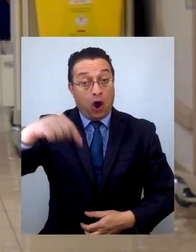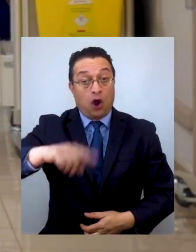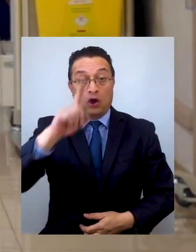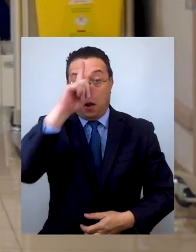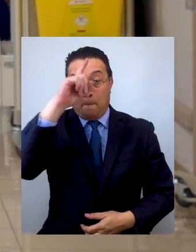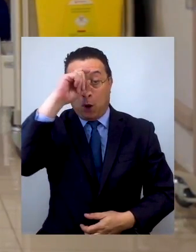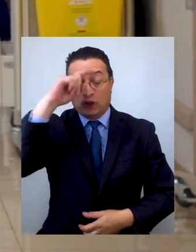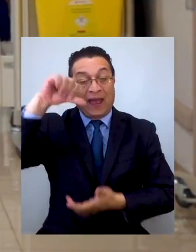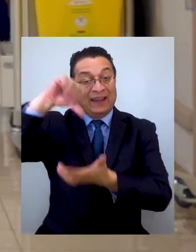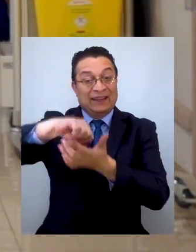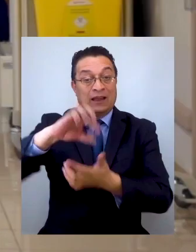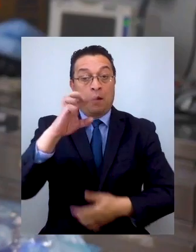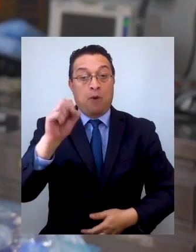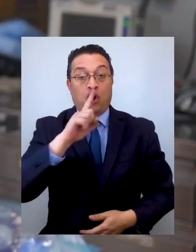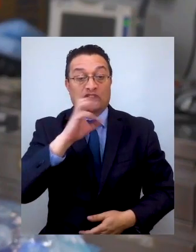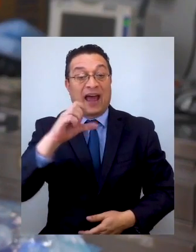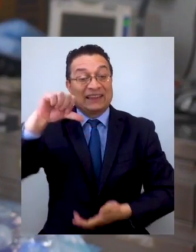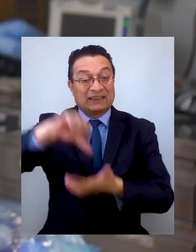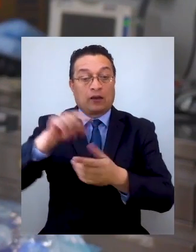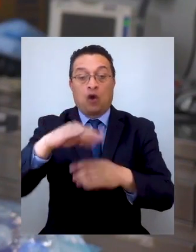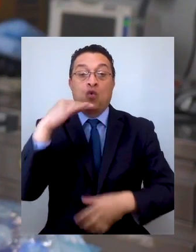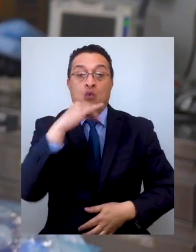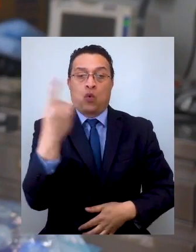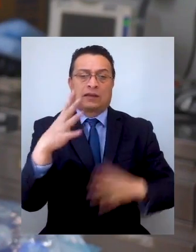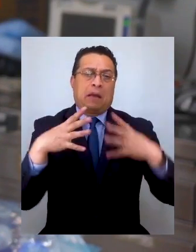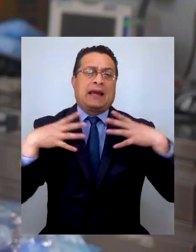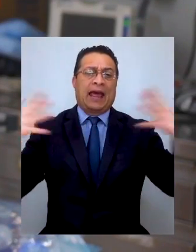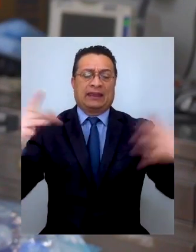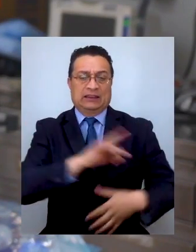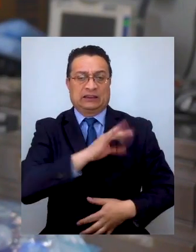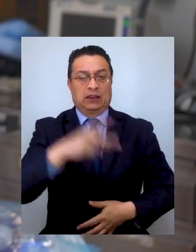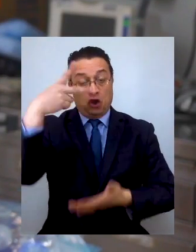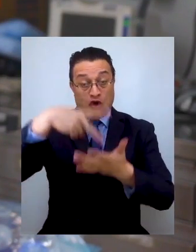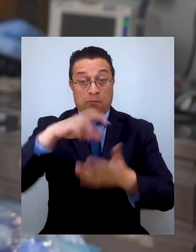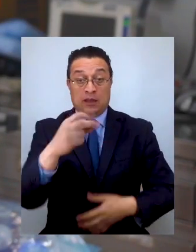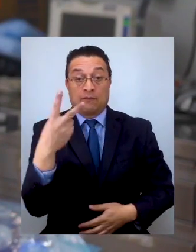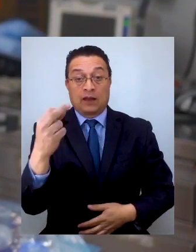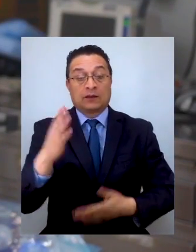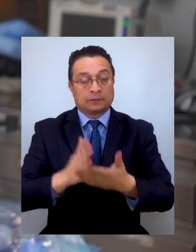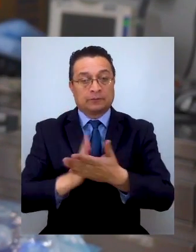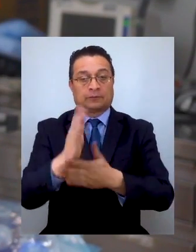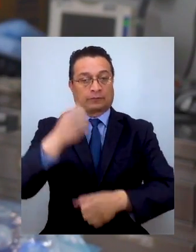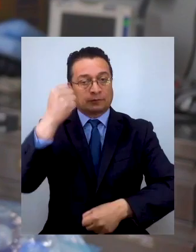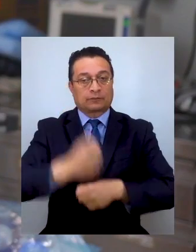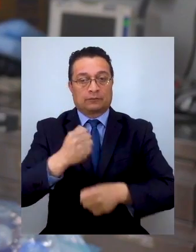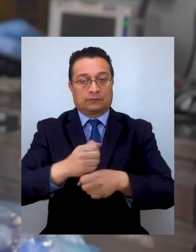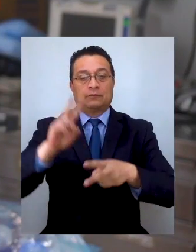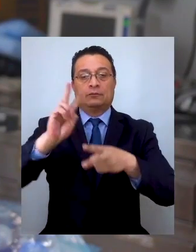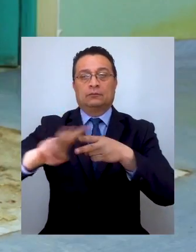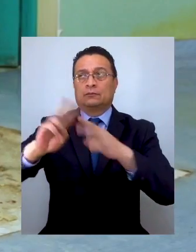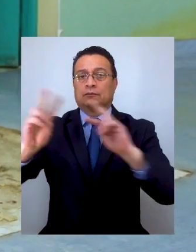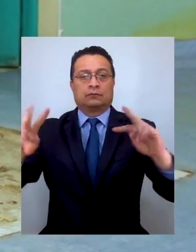Hoy, la posta central cuenta con una de las urgencias más grandes de todo el país. En el año 2020 comenzaron los trabajos